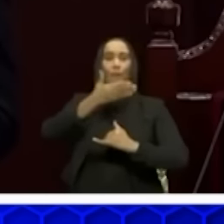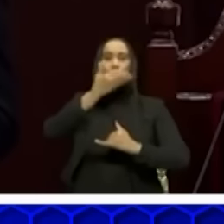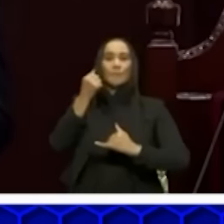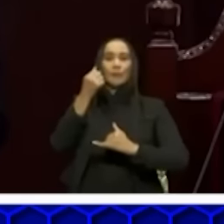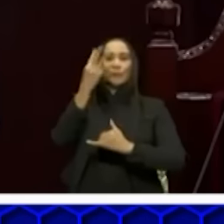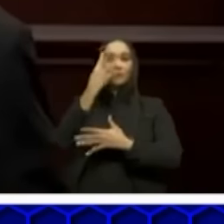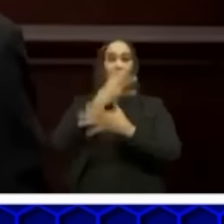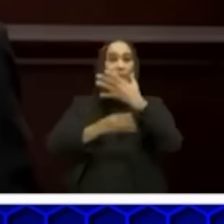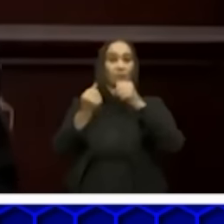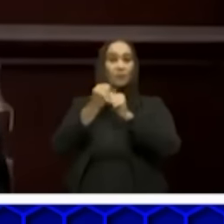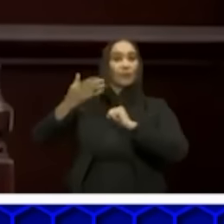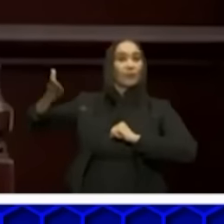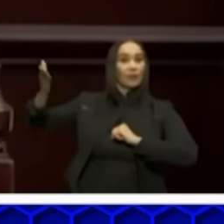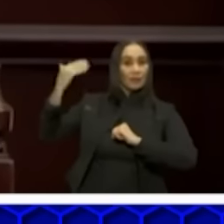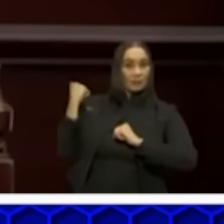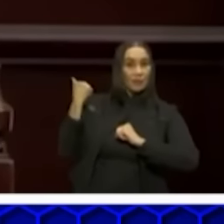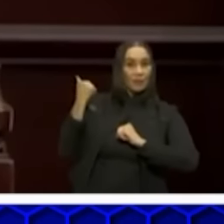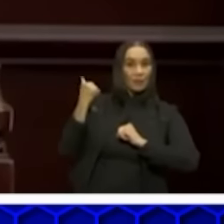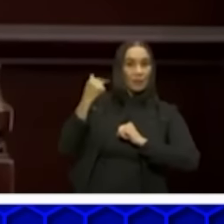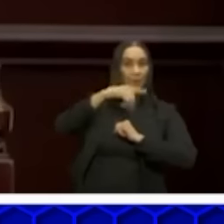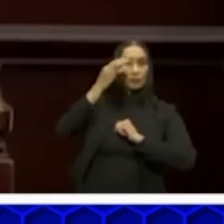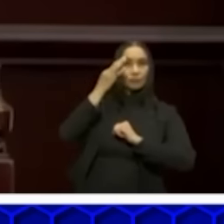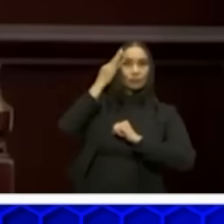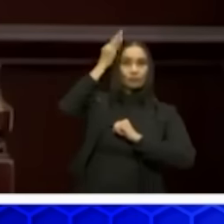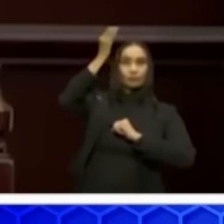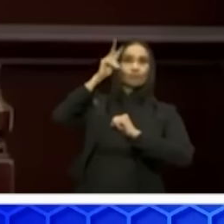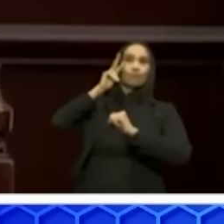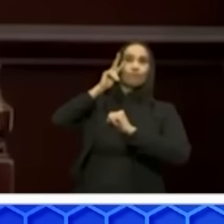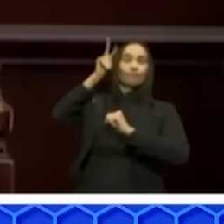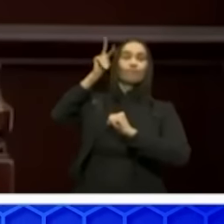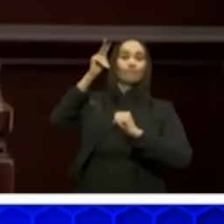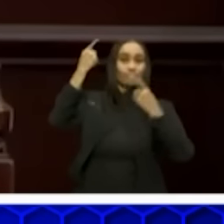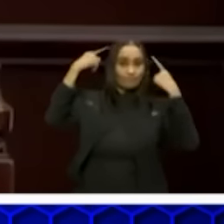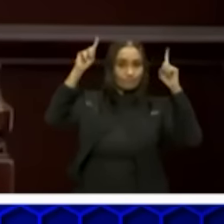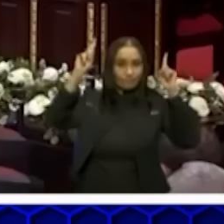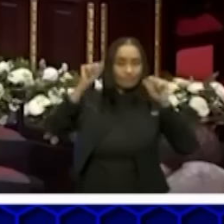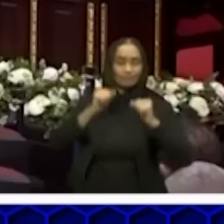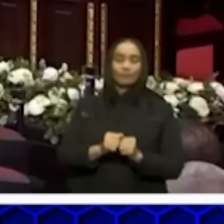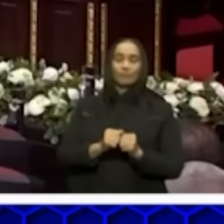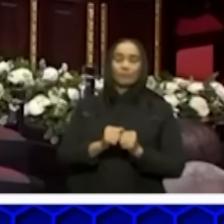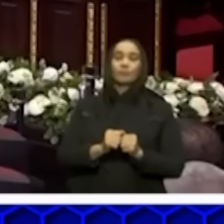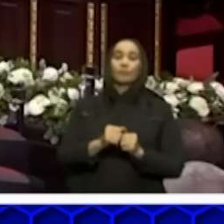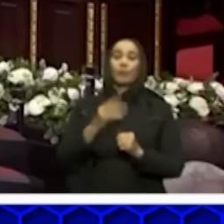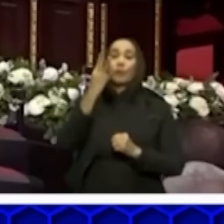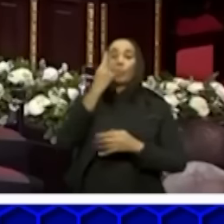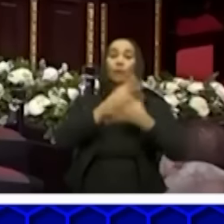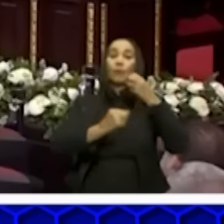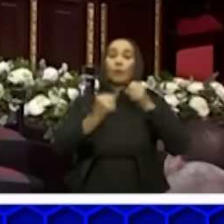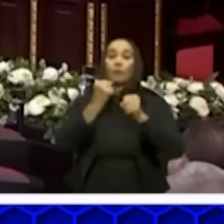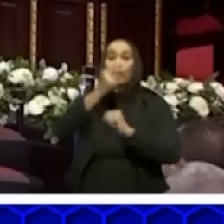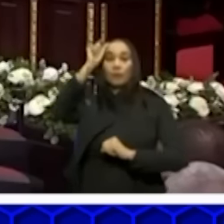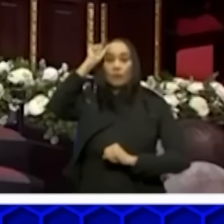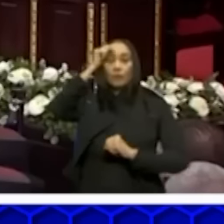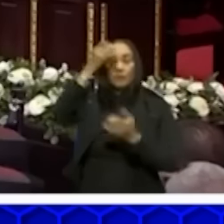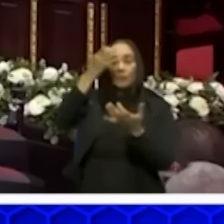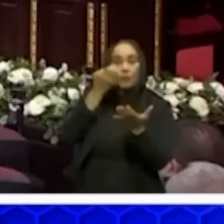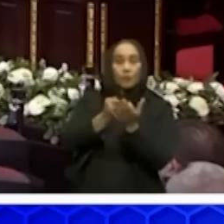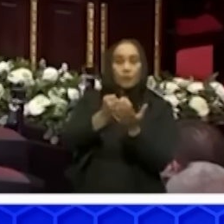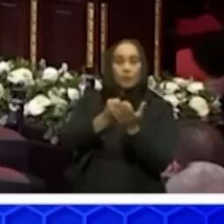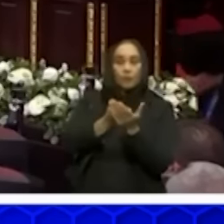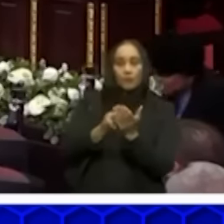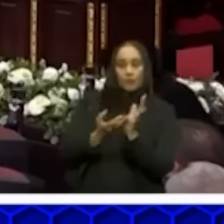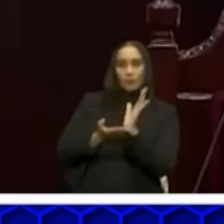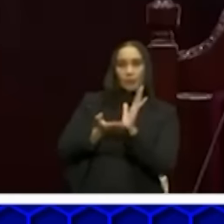es que este gobierno en materia de Obras Públicas le ha dado continuidad ni hablar de la importancia de la